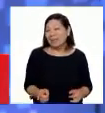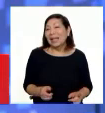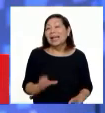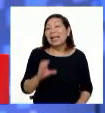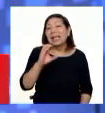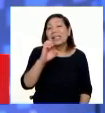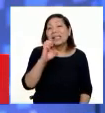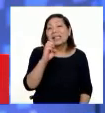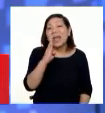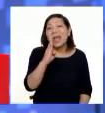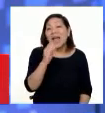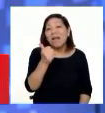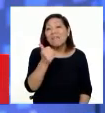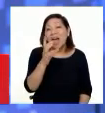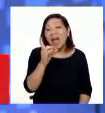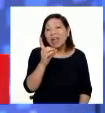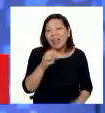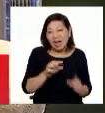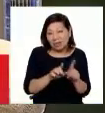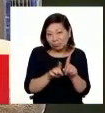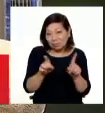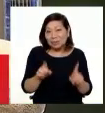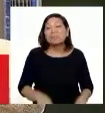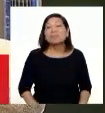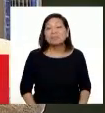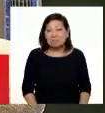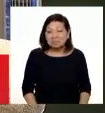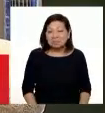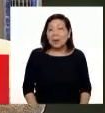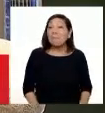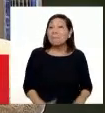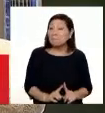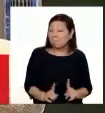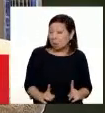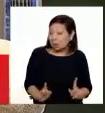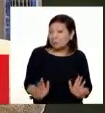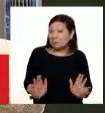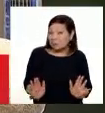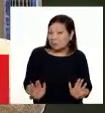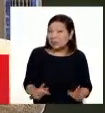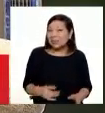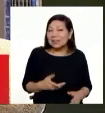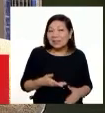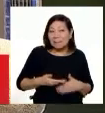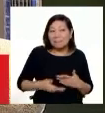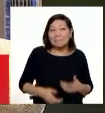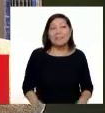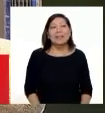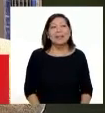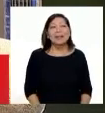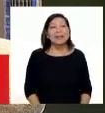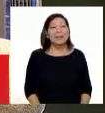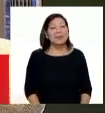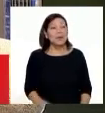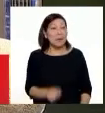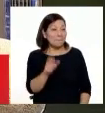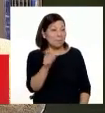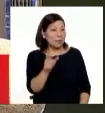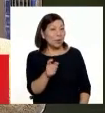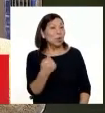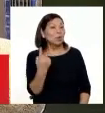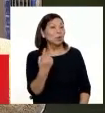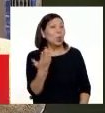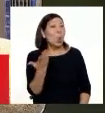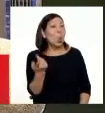¿no? ¿Cómo sería, doctora? Claro, en el caso del alcohol podría deshidratar, en verdad, más a la persona. Por eso